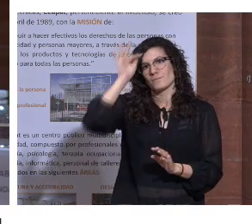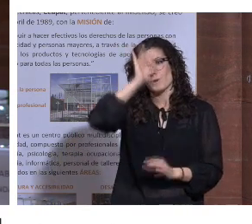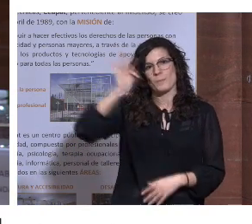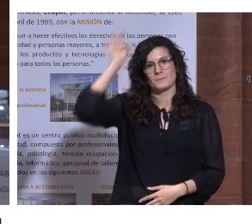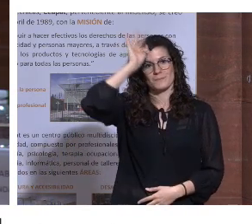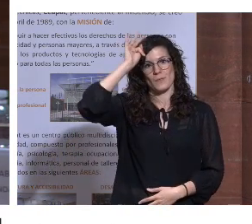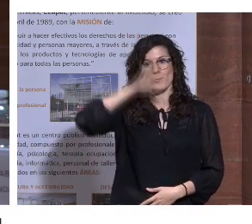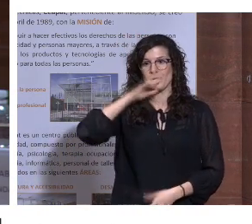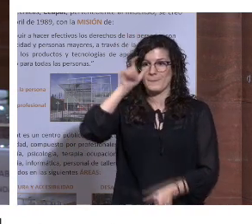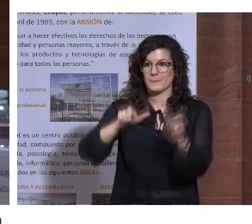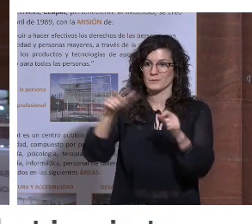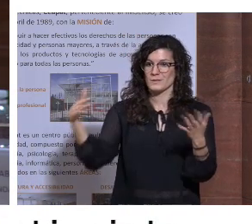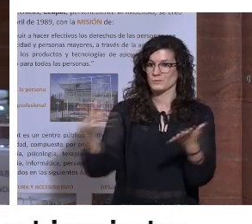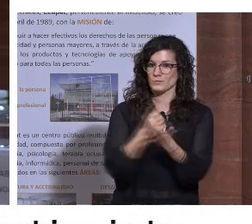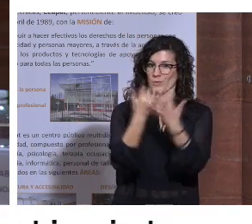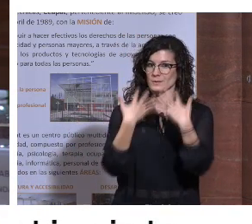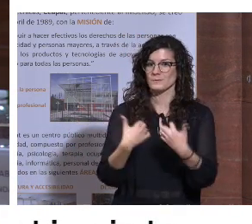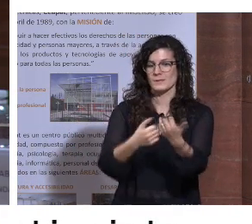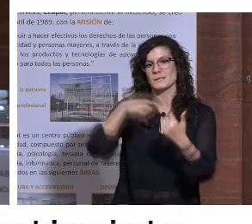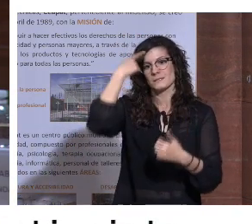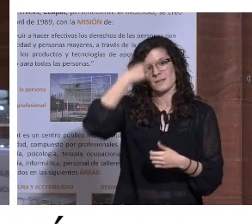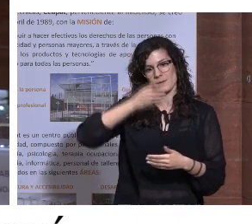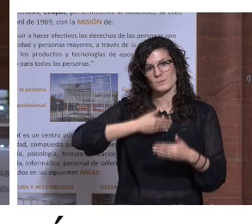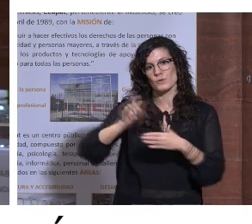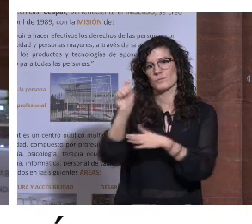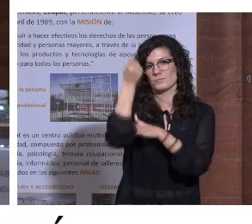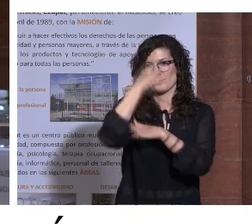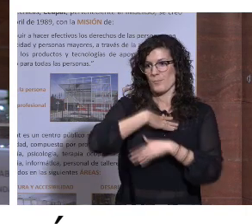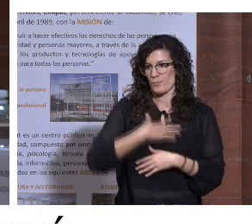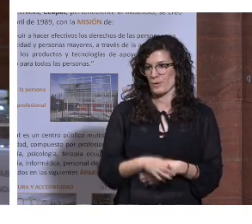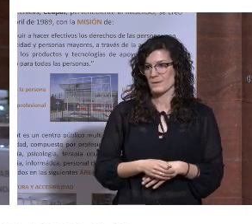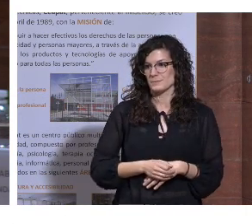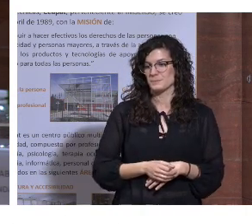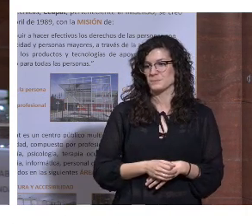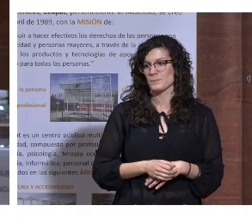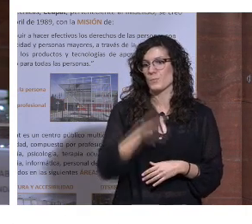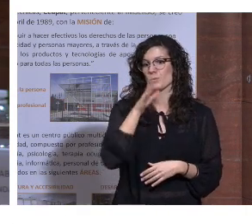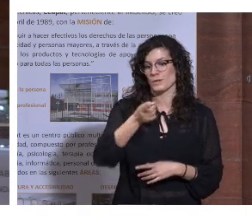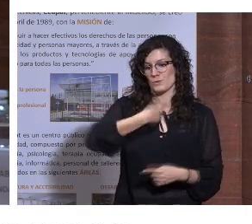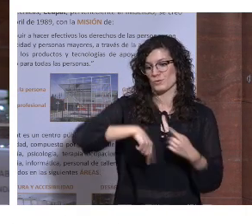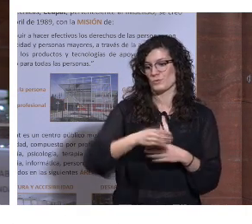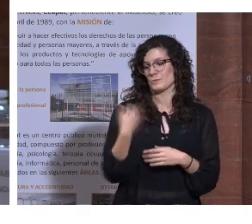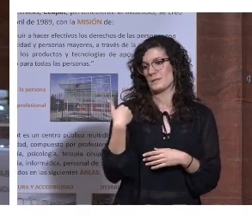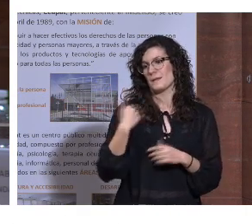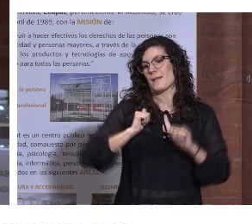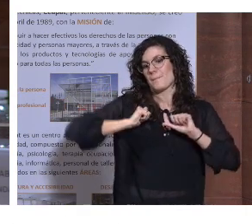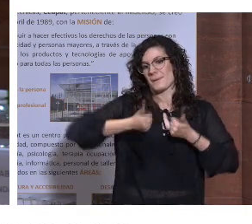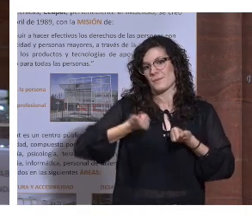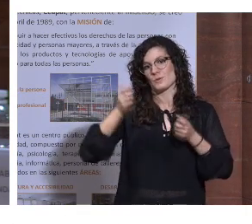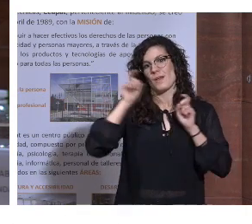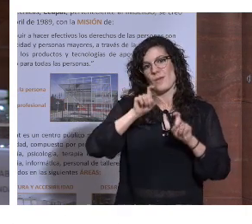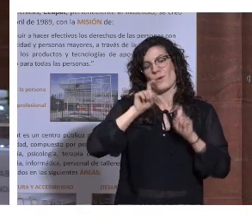los que estamos aquí sabemos que se puede lograr. Porque empezamos en una, hace muy pocos años la educación era